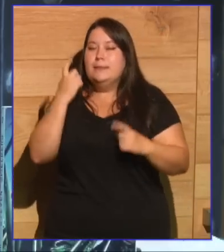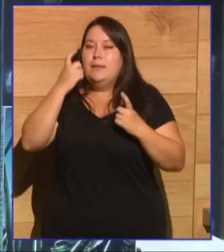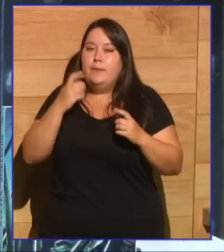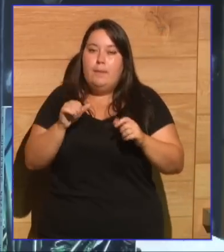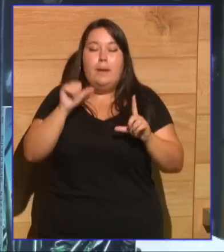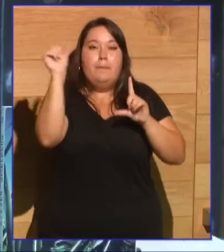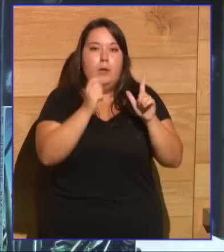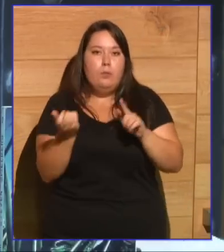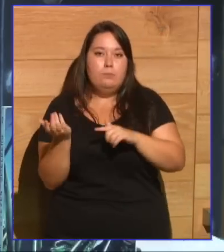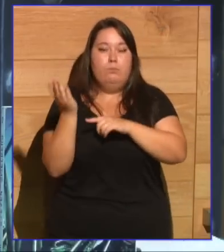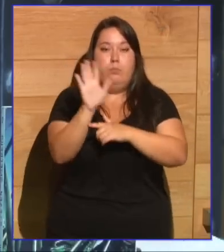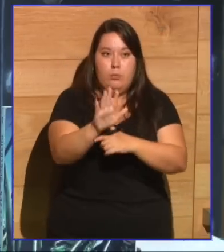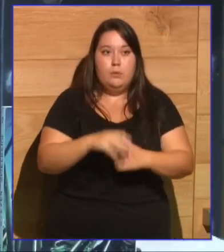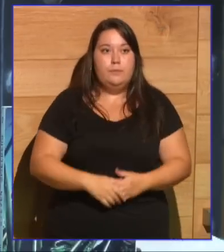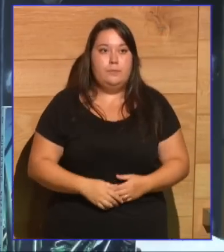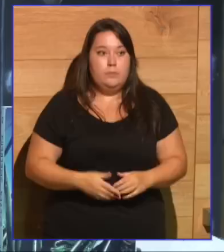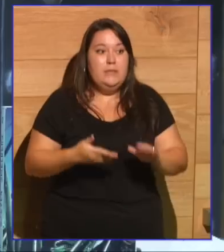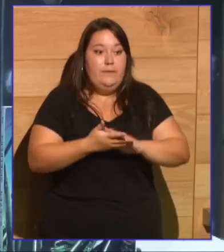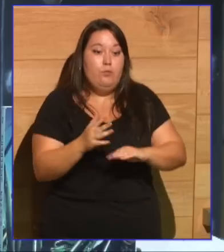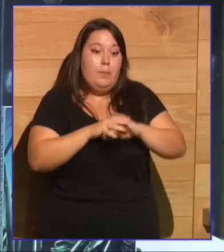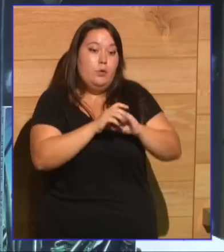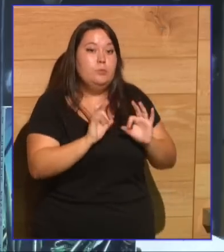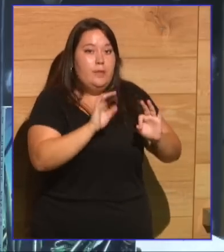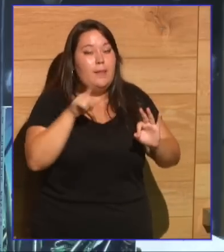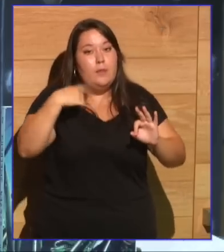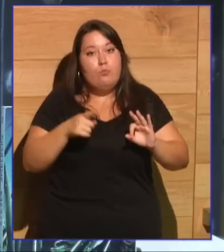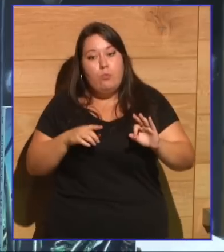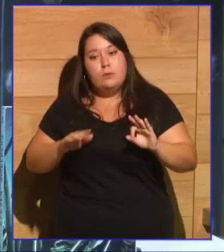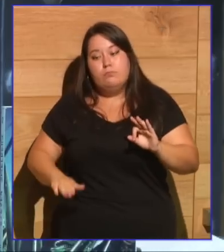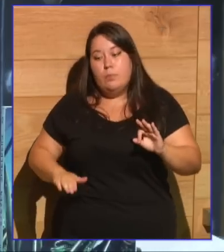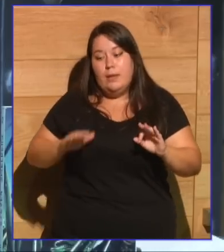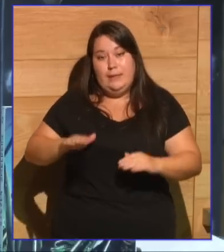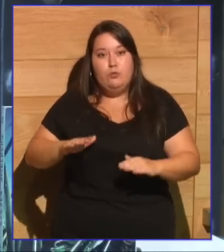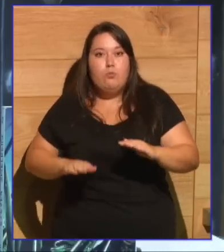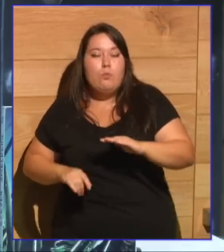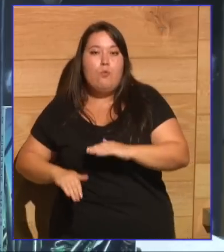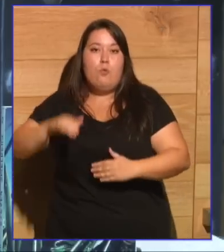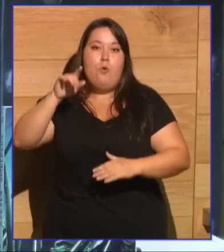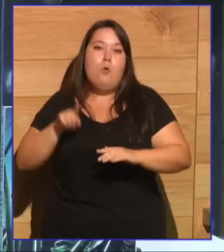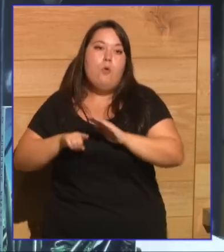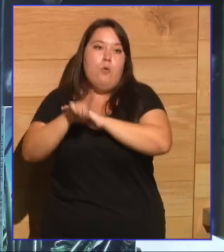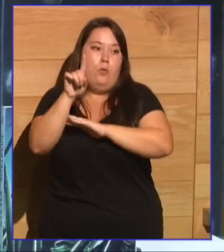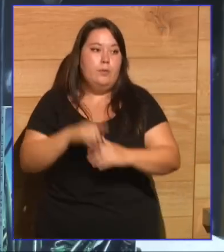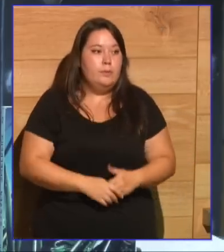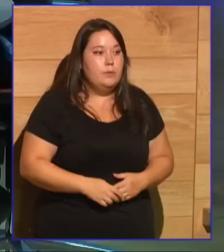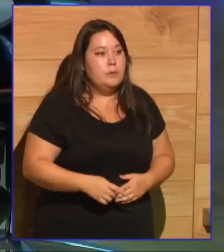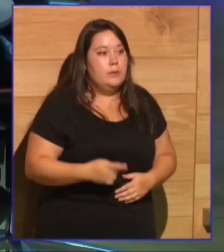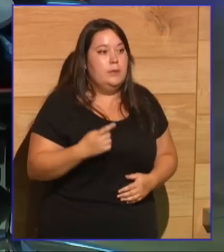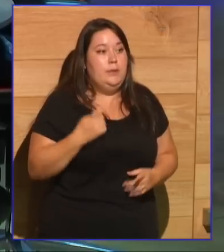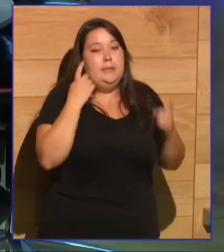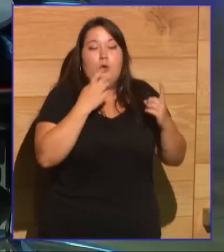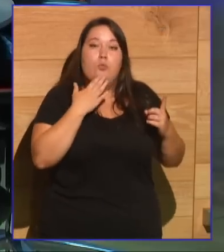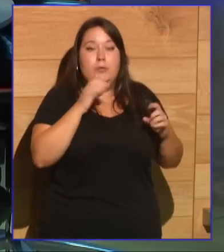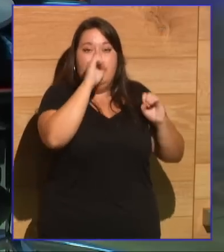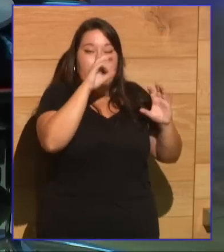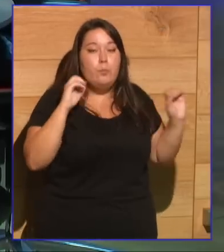que le ayuda a crecer y que le acompaña durante su crecimiento me gusta me gusta mucho como te dice que son buenos los